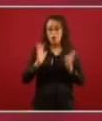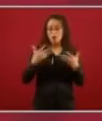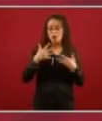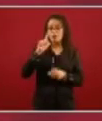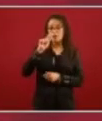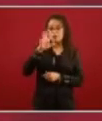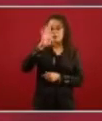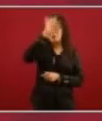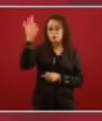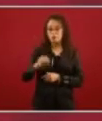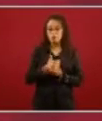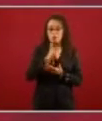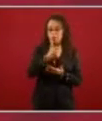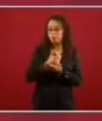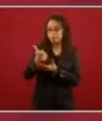75%.